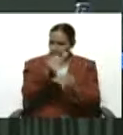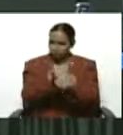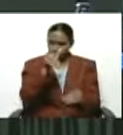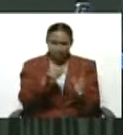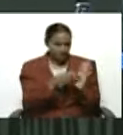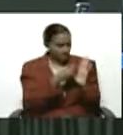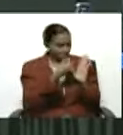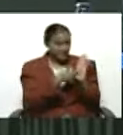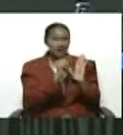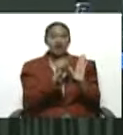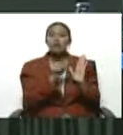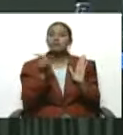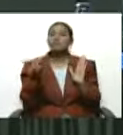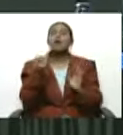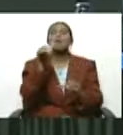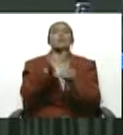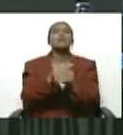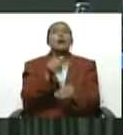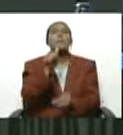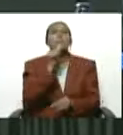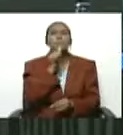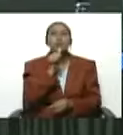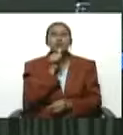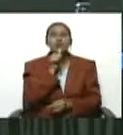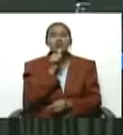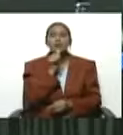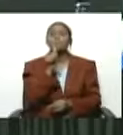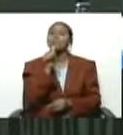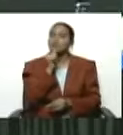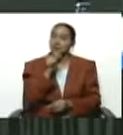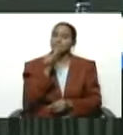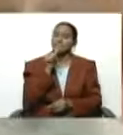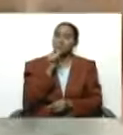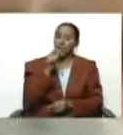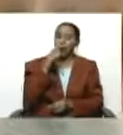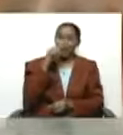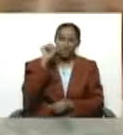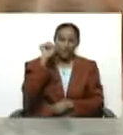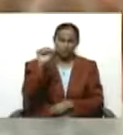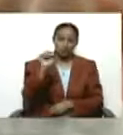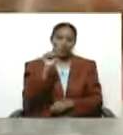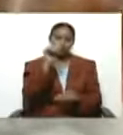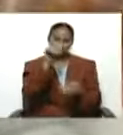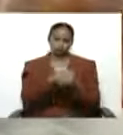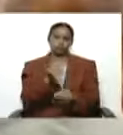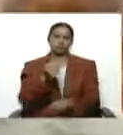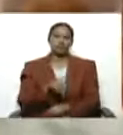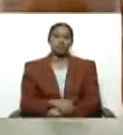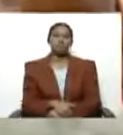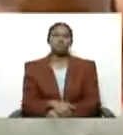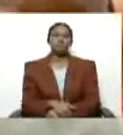te va a votar ¿por quién? Por Nicolás Maduro Moros.